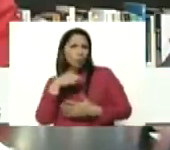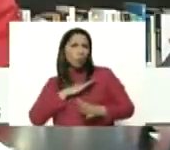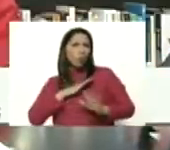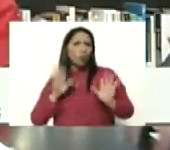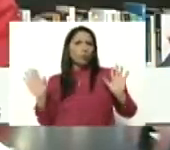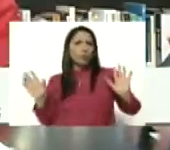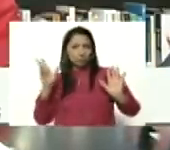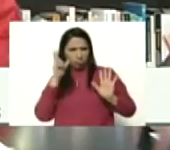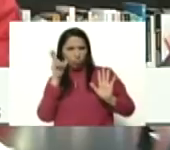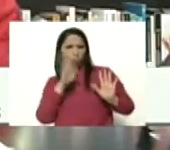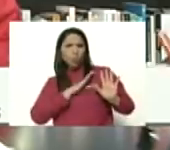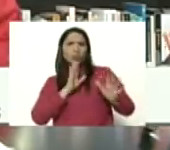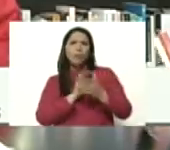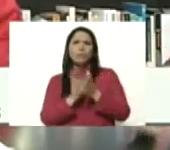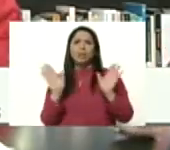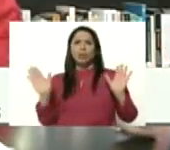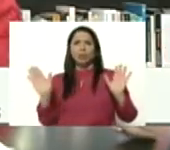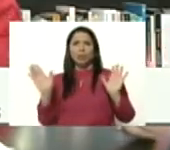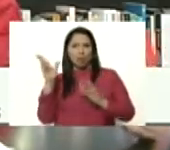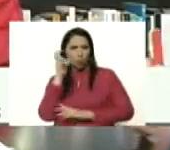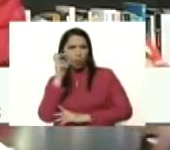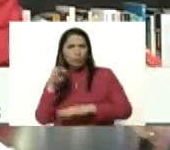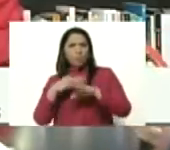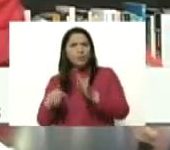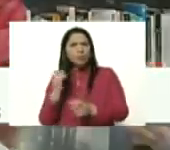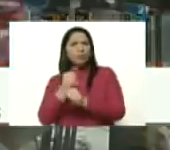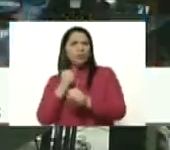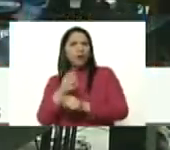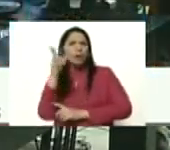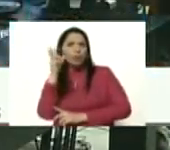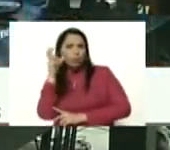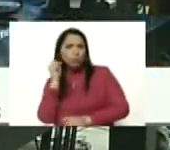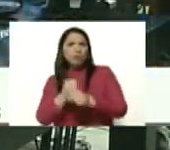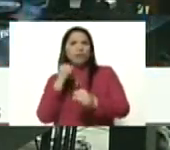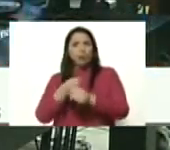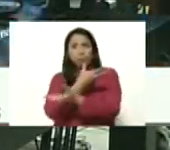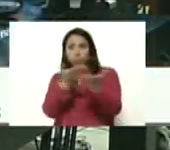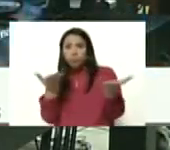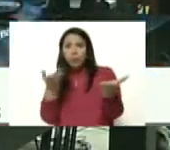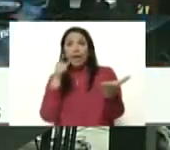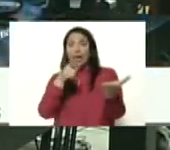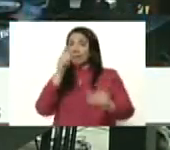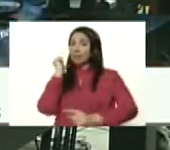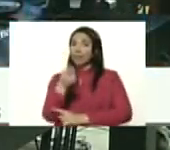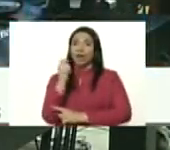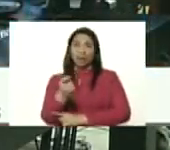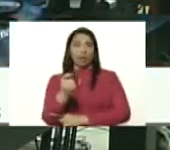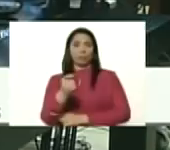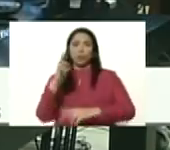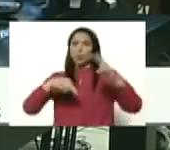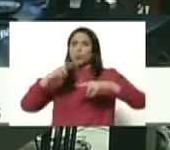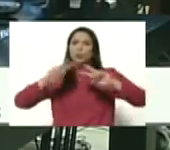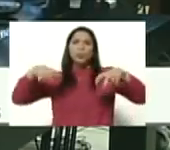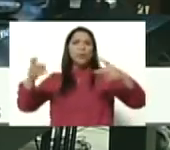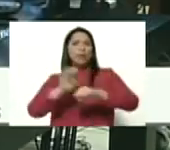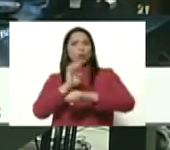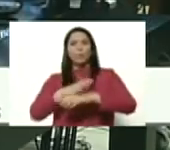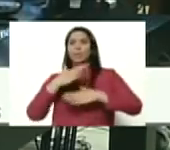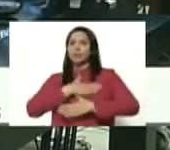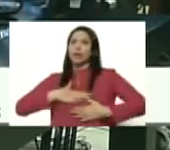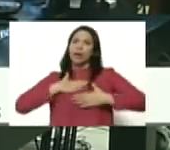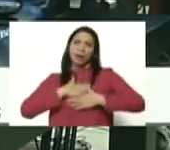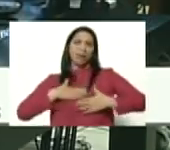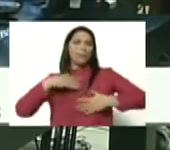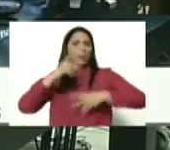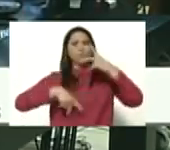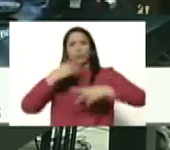escuchan, compañeros, me escuchas, Eduardo Piñate, me escucha, clase obrera. Esa es la tarea, construir una nueva economía sana, productiva,